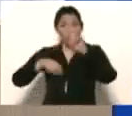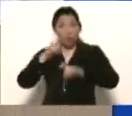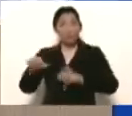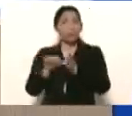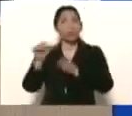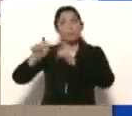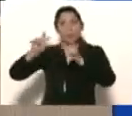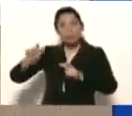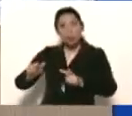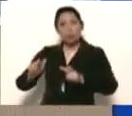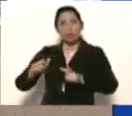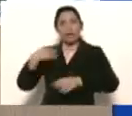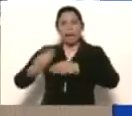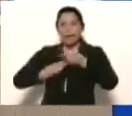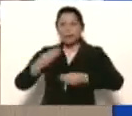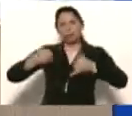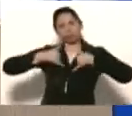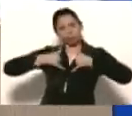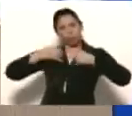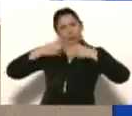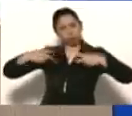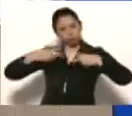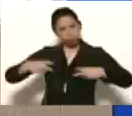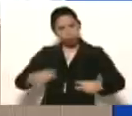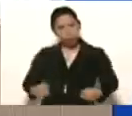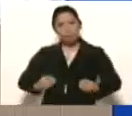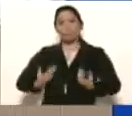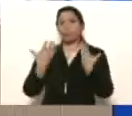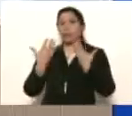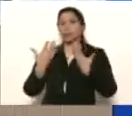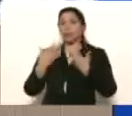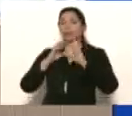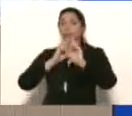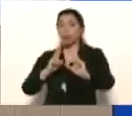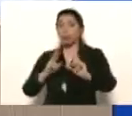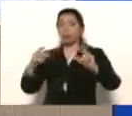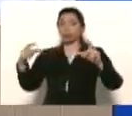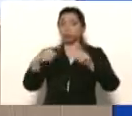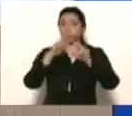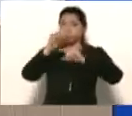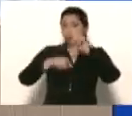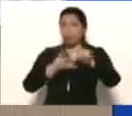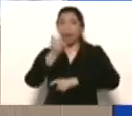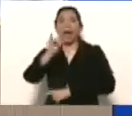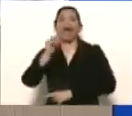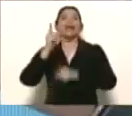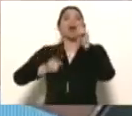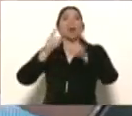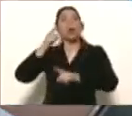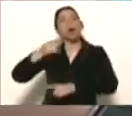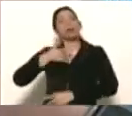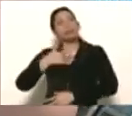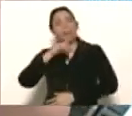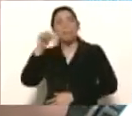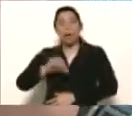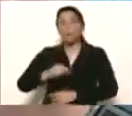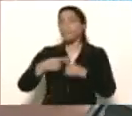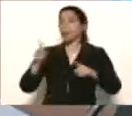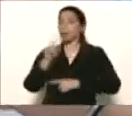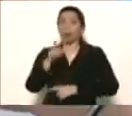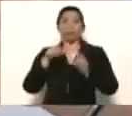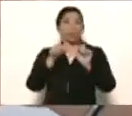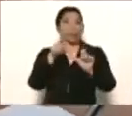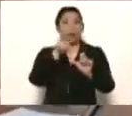la persona se hace un autoexamen y a través de la encuesta si presenta algún tipo de síntomas pero no nos quedamos allí